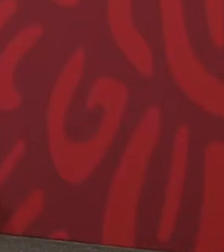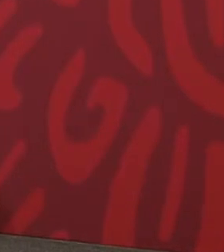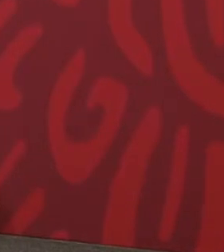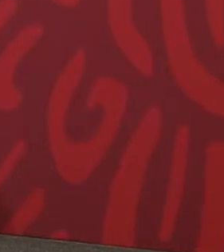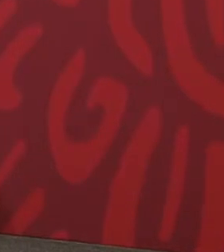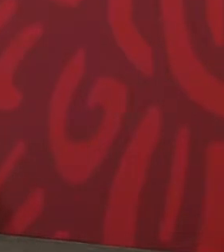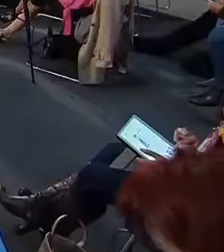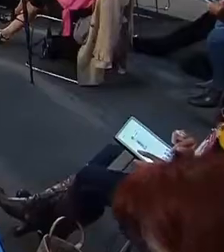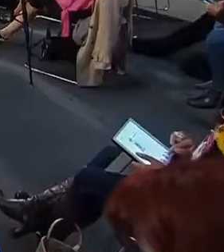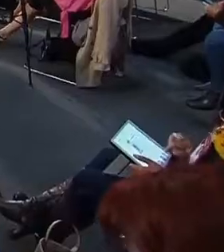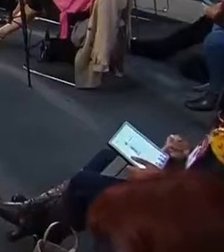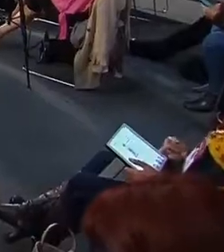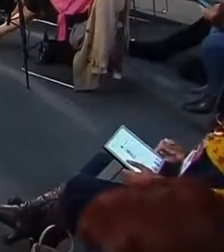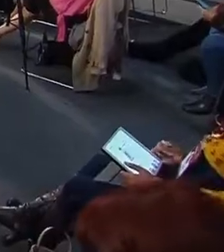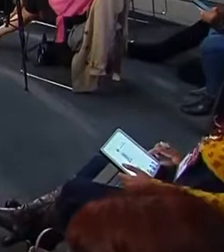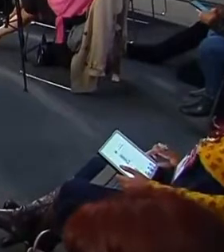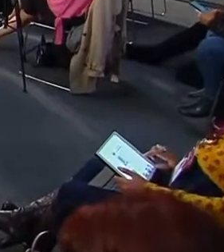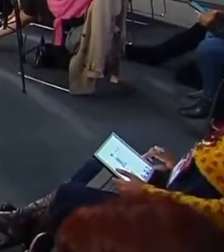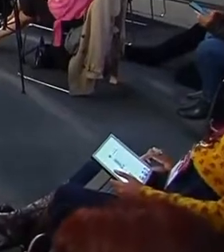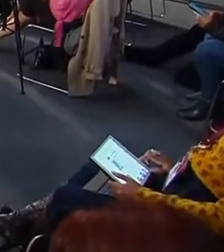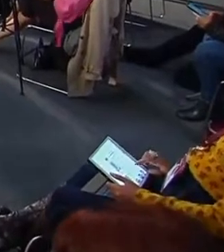rezar.